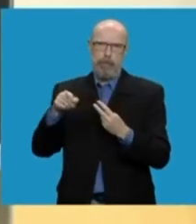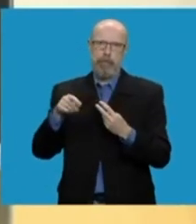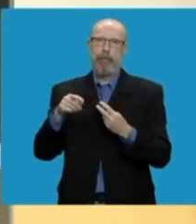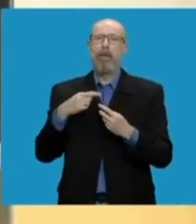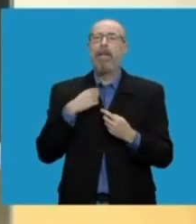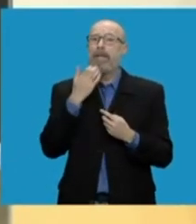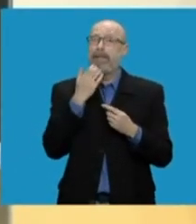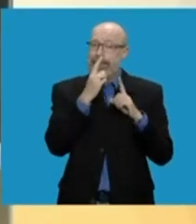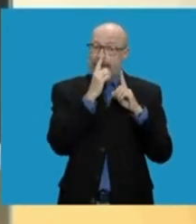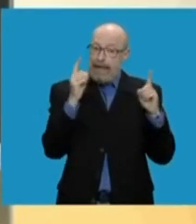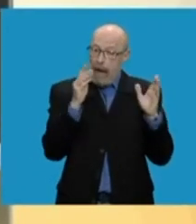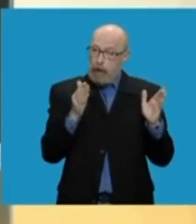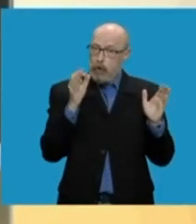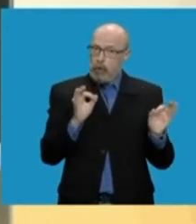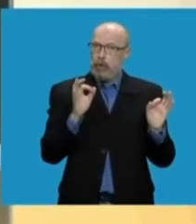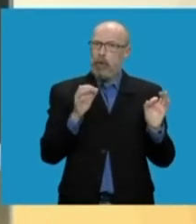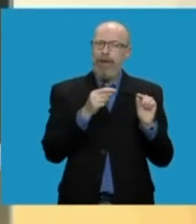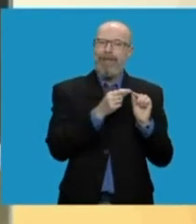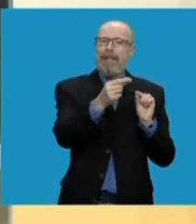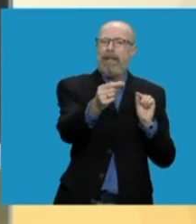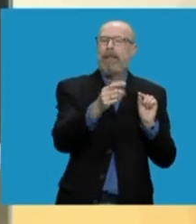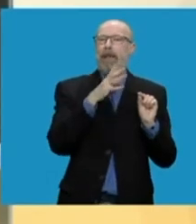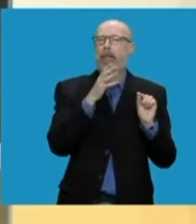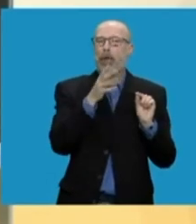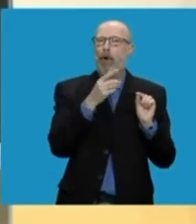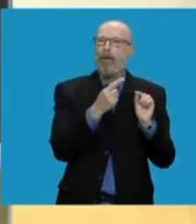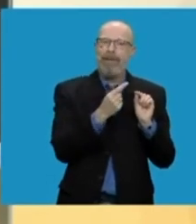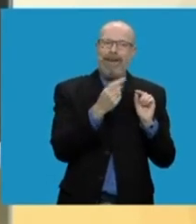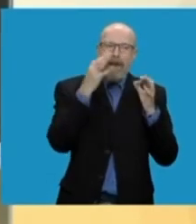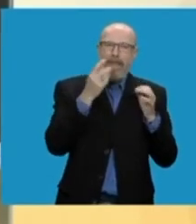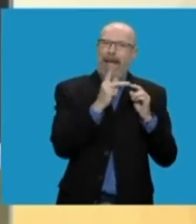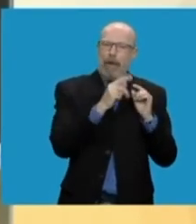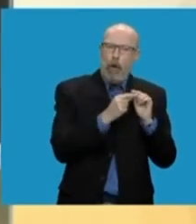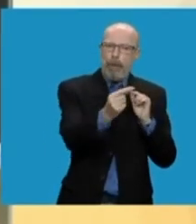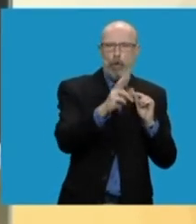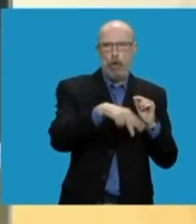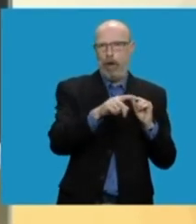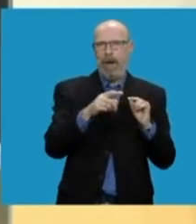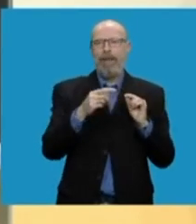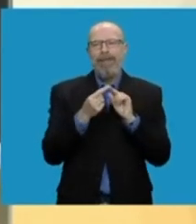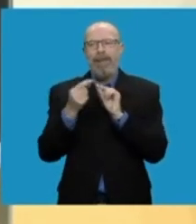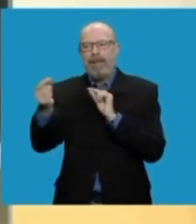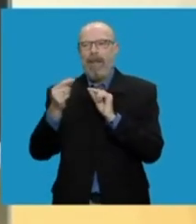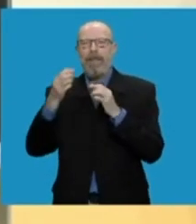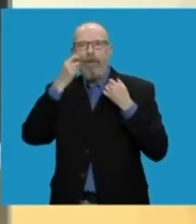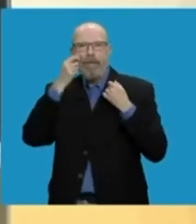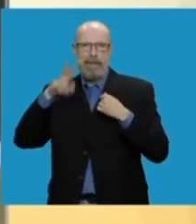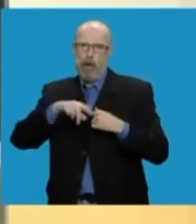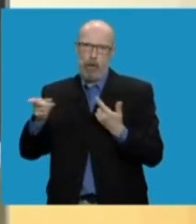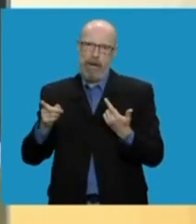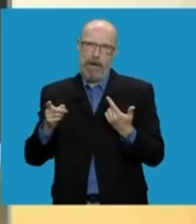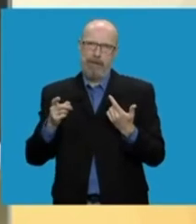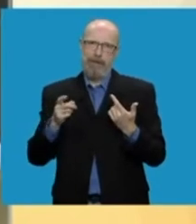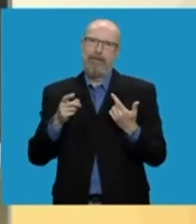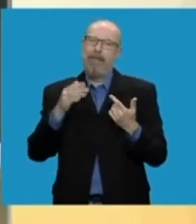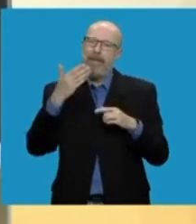es que la distancia no la hacen los kilómetros y que, bueno, que la distancia no es física, ¿no? Entonces, bueno, pues a los que estéis al otro lado de la pantalla,